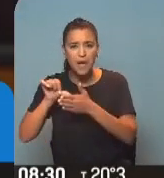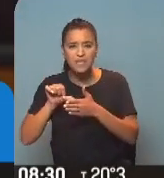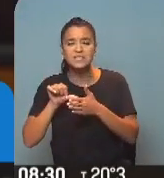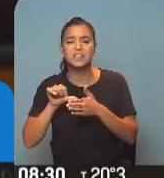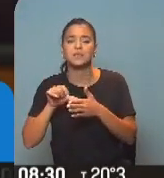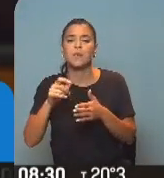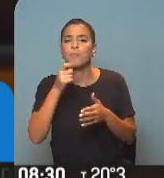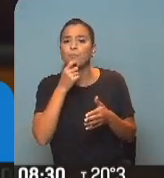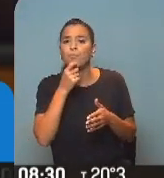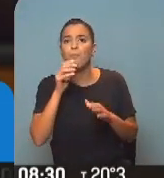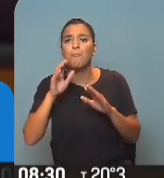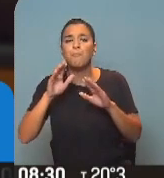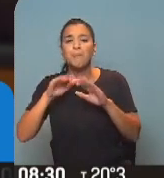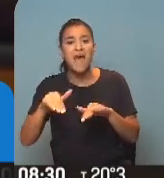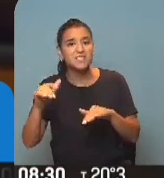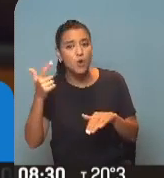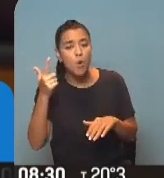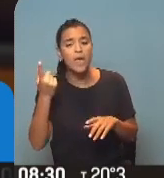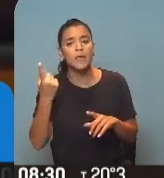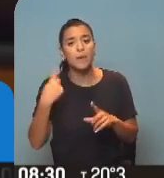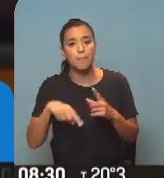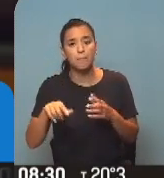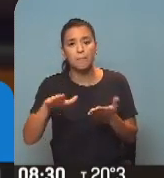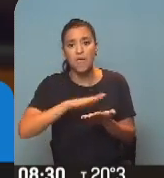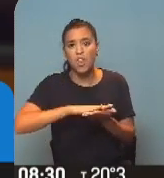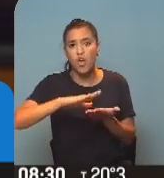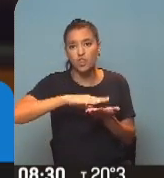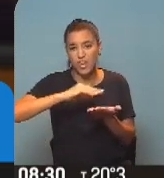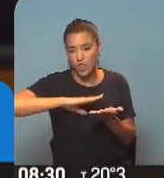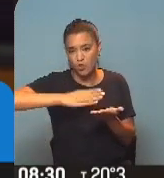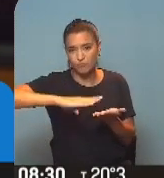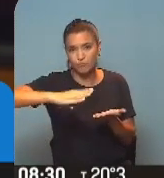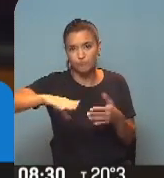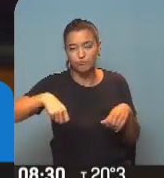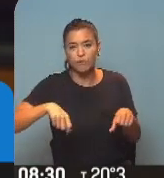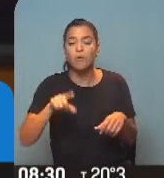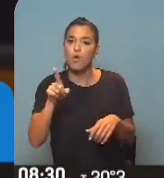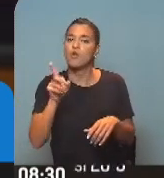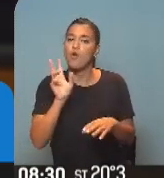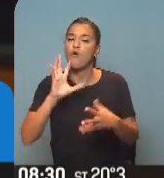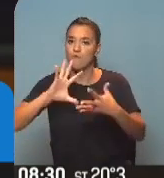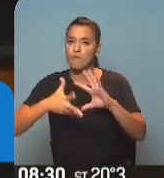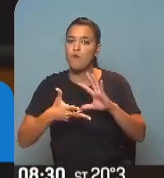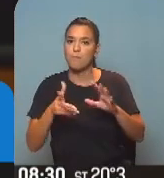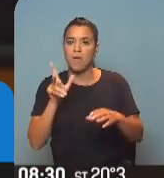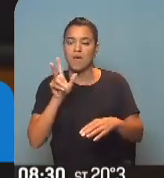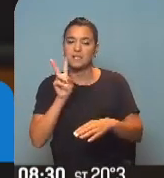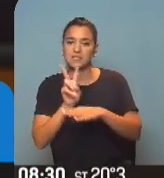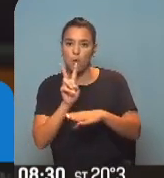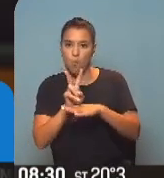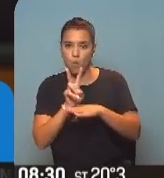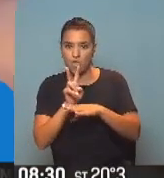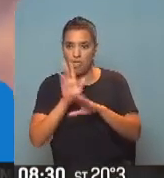países que no tienen playas pero si tienen territorios con desniveles se van a propiciar medida de seguridad acordes a esos estándares